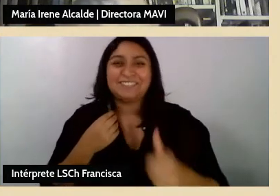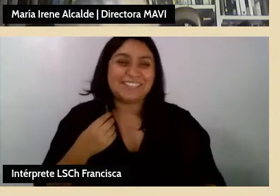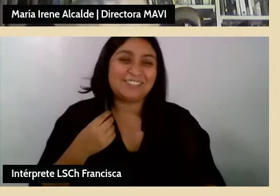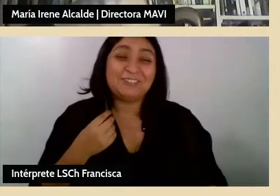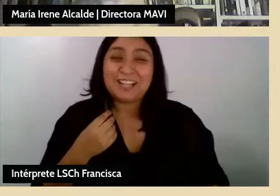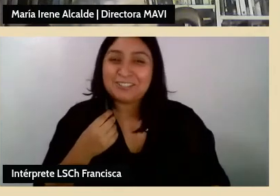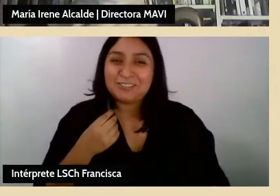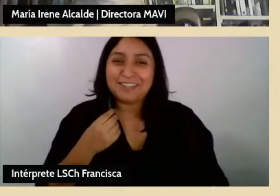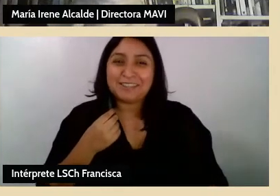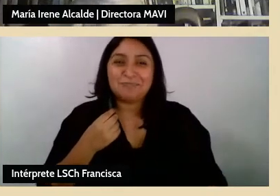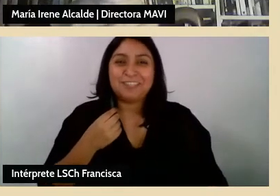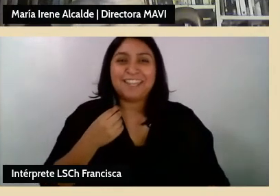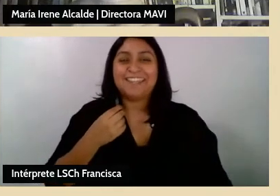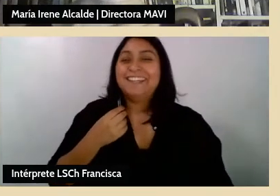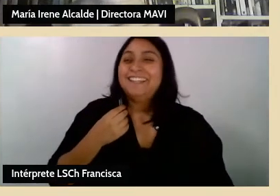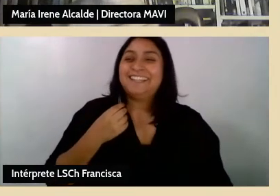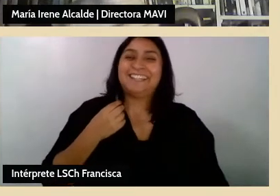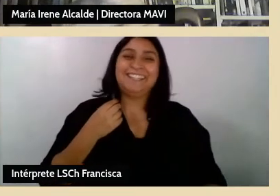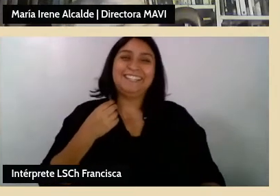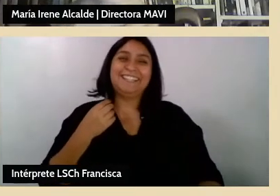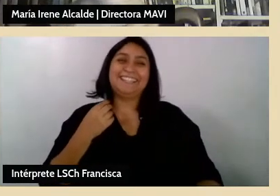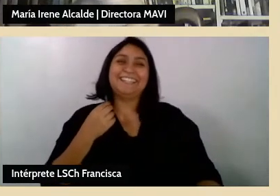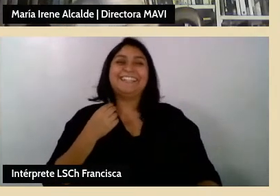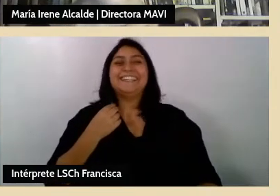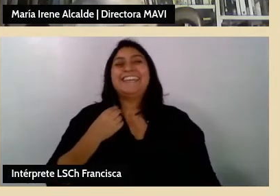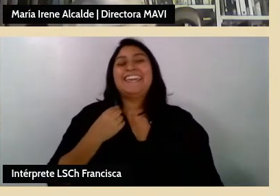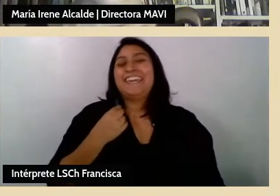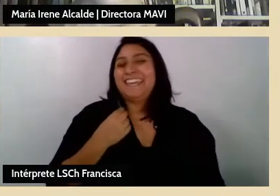Ya, nunca estoy desmuteada.